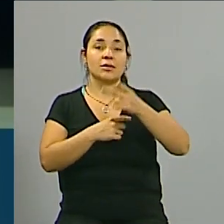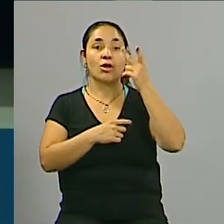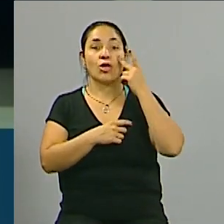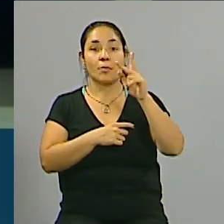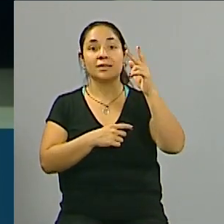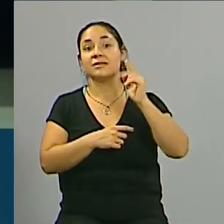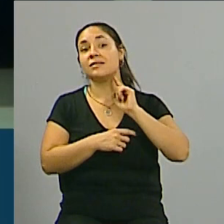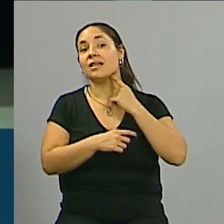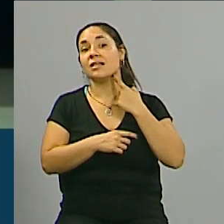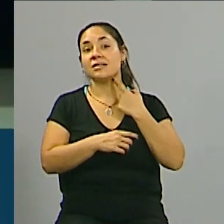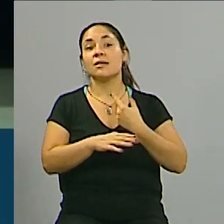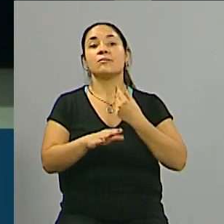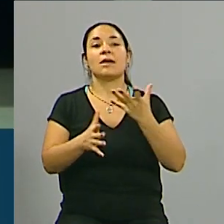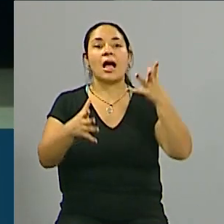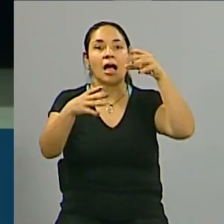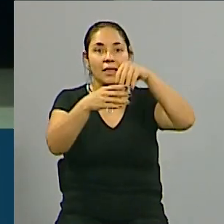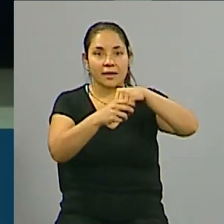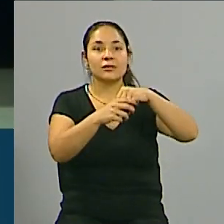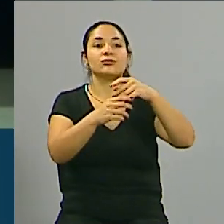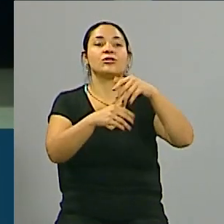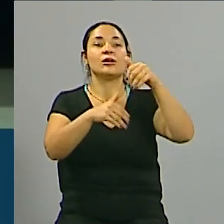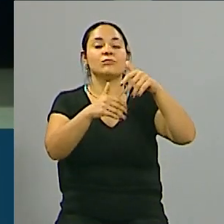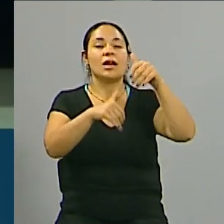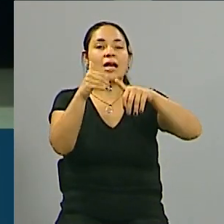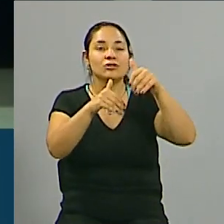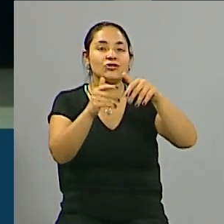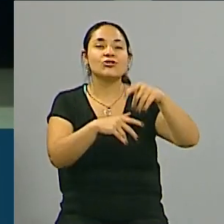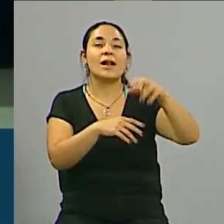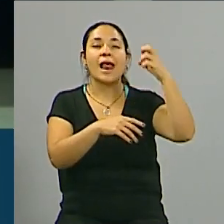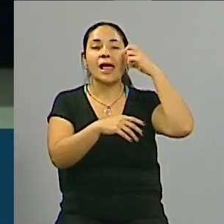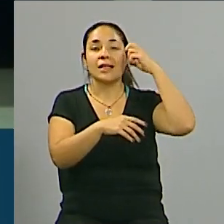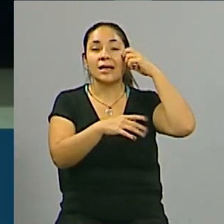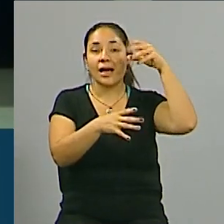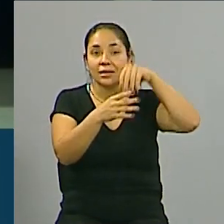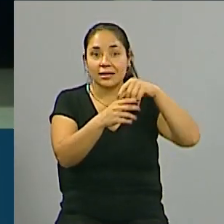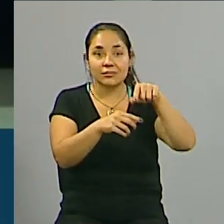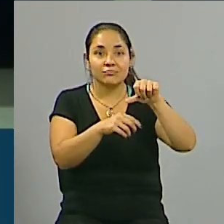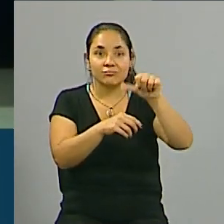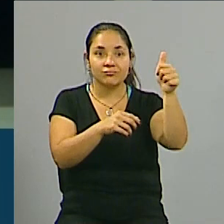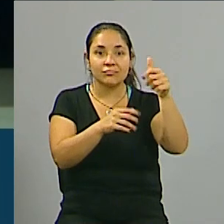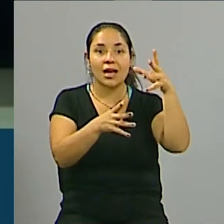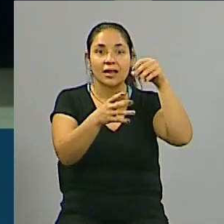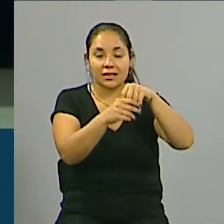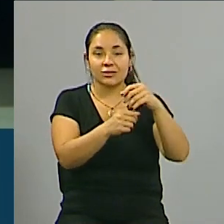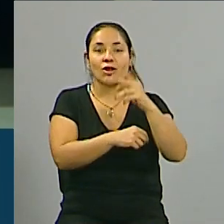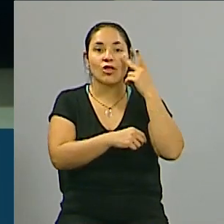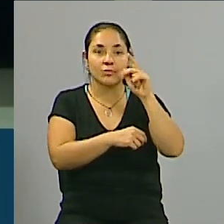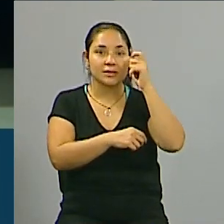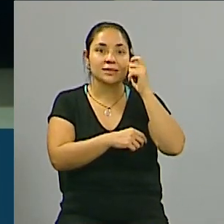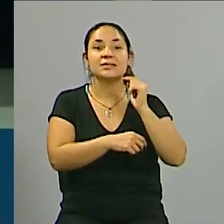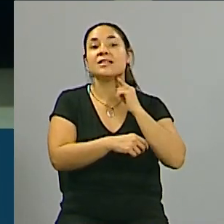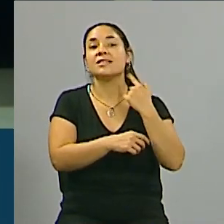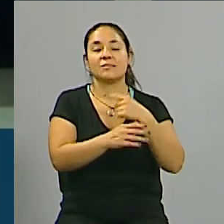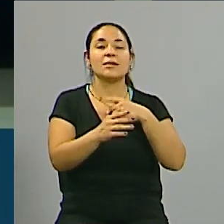de participar de las últimas internas partidarias del radicalismo y bueno, ahí ya gané esas internas en el 2013 y encabecé la